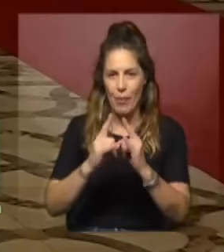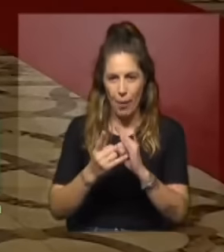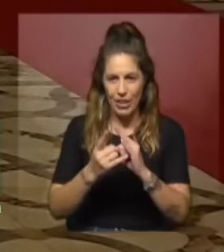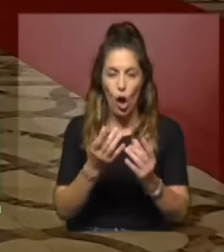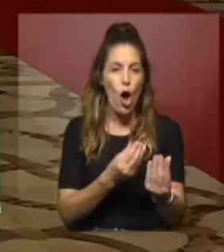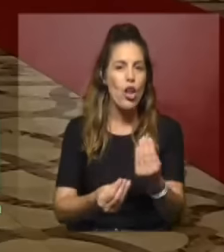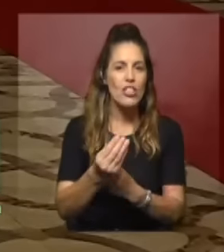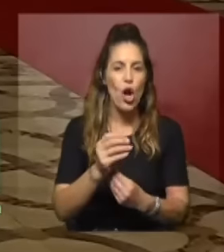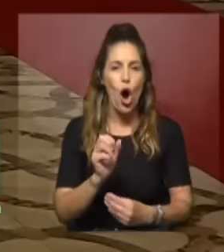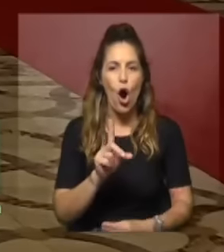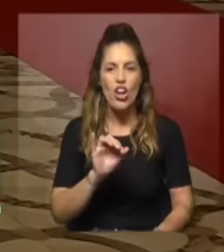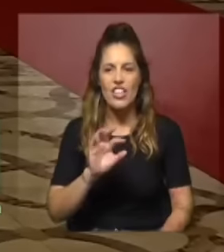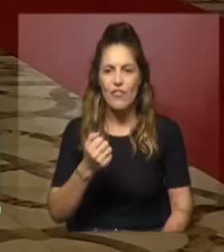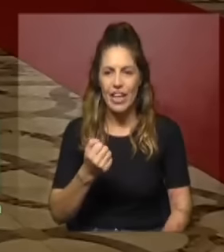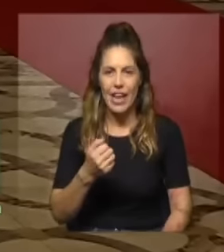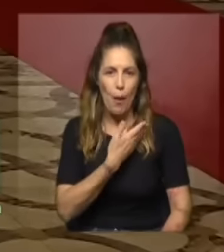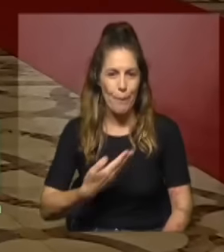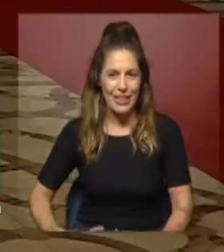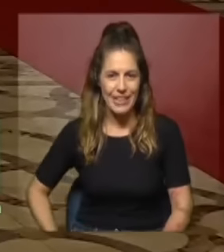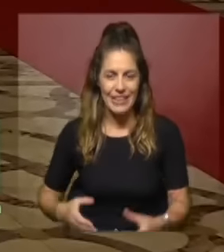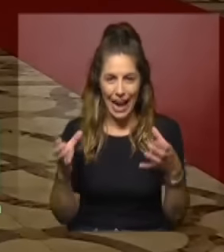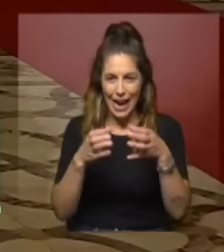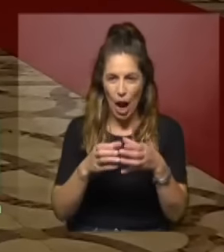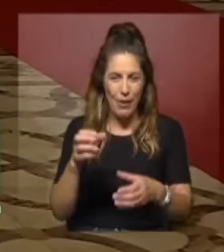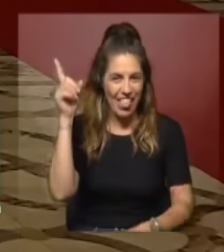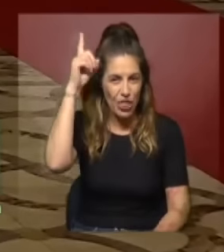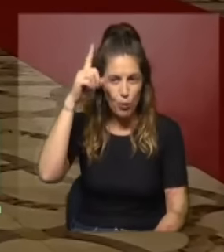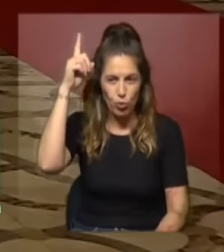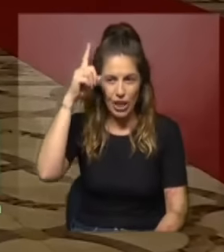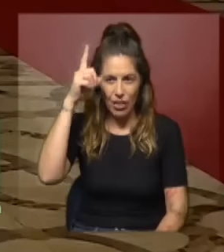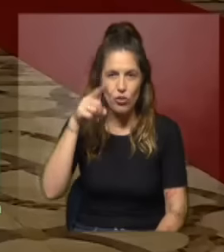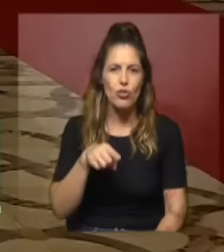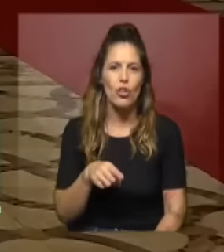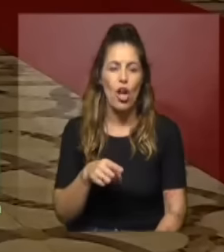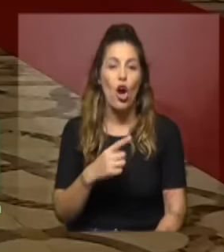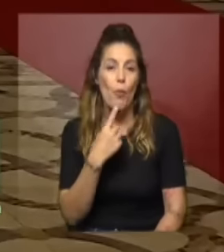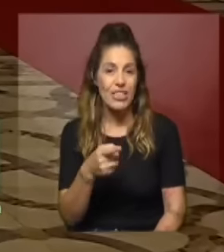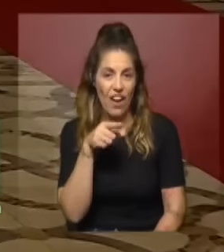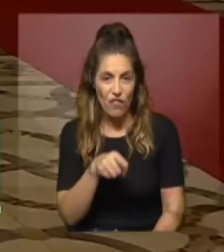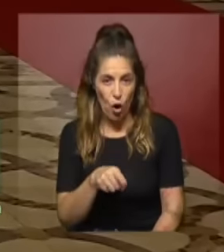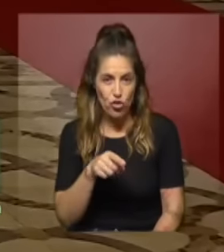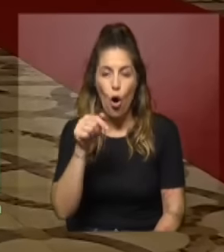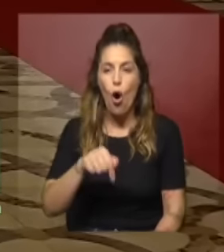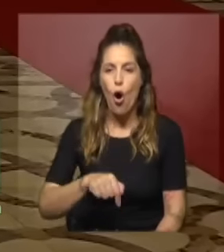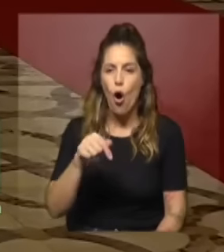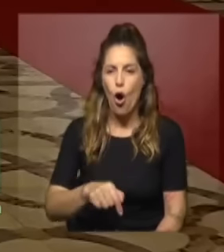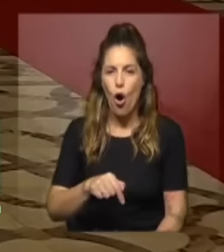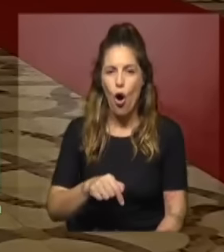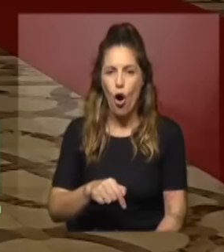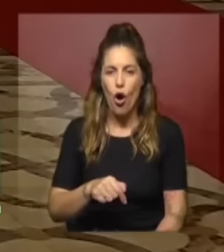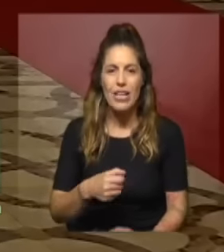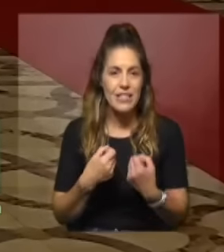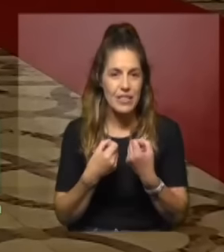Asunción de Ana Olivera como presidenta de la cámara de representantes y como decía vos Natalia hoy se dispuso el